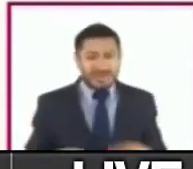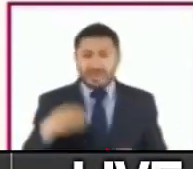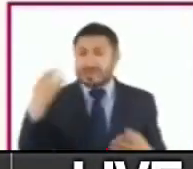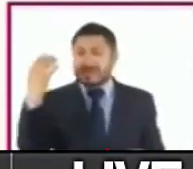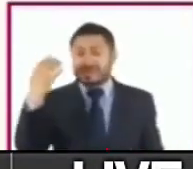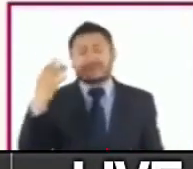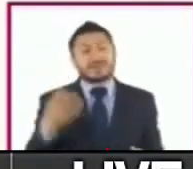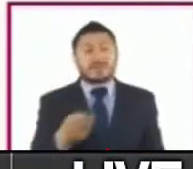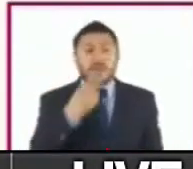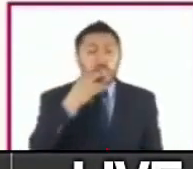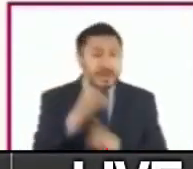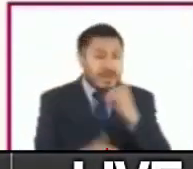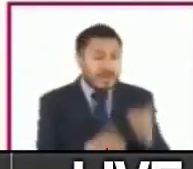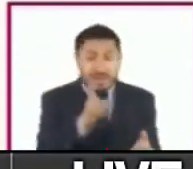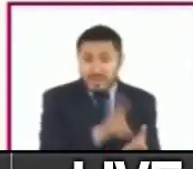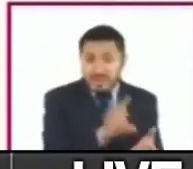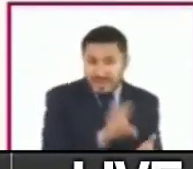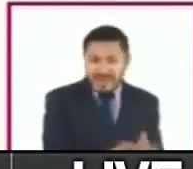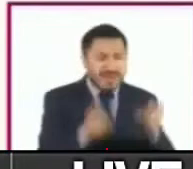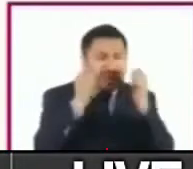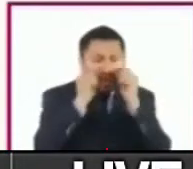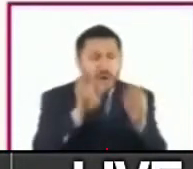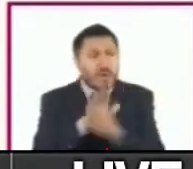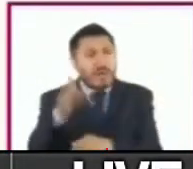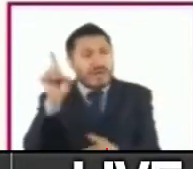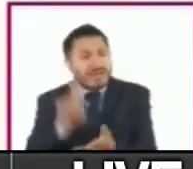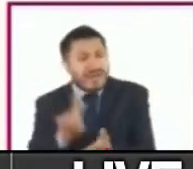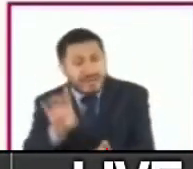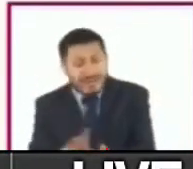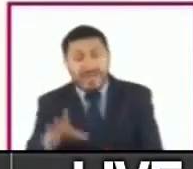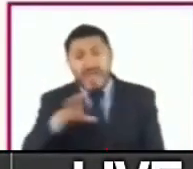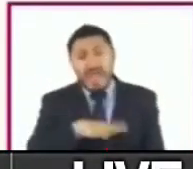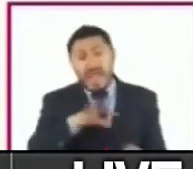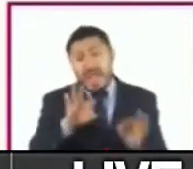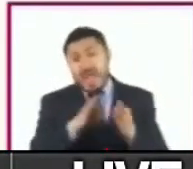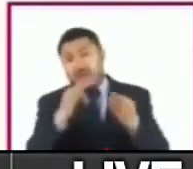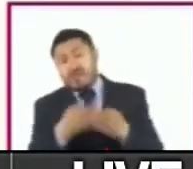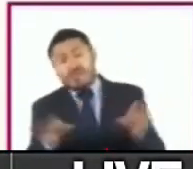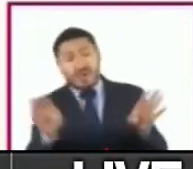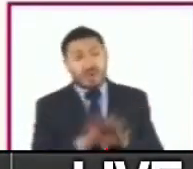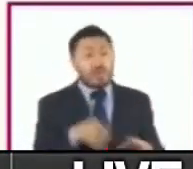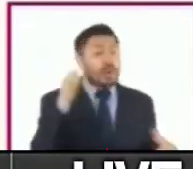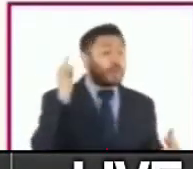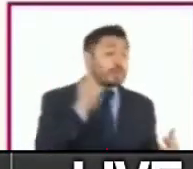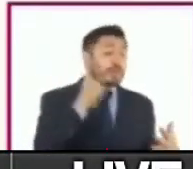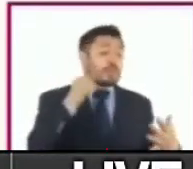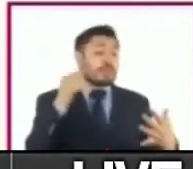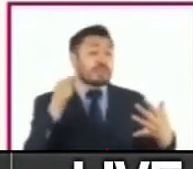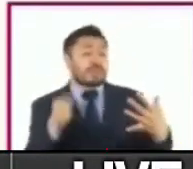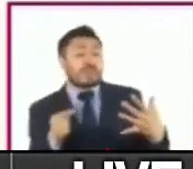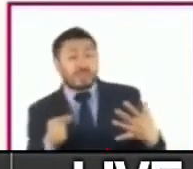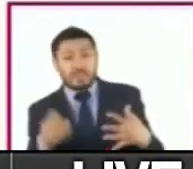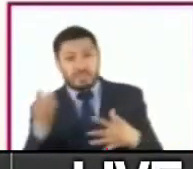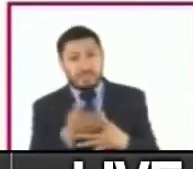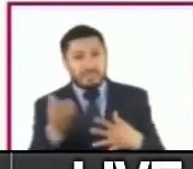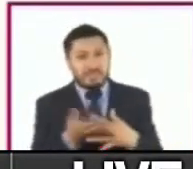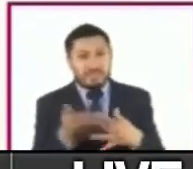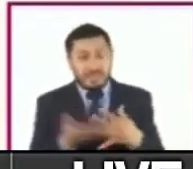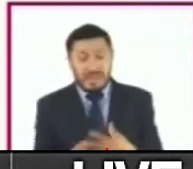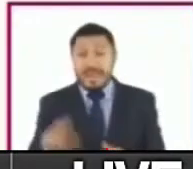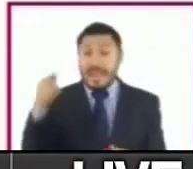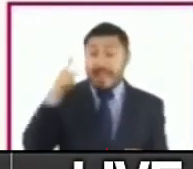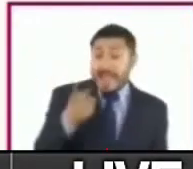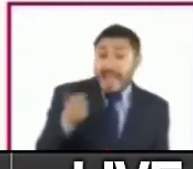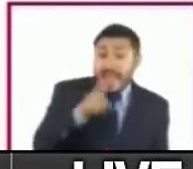sin importar la discapacidad, existe un proceso de clasificación que es llevado a cabo por médicos,